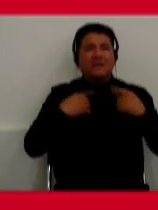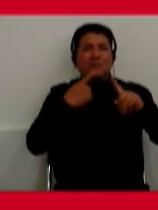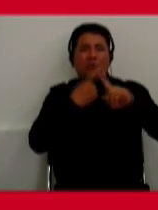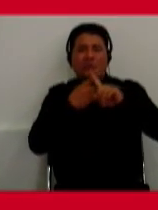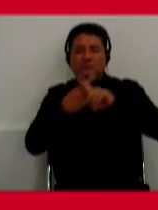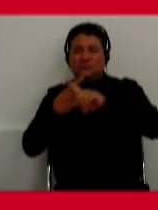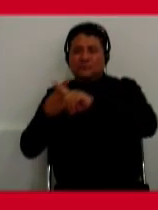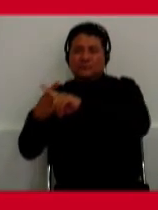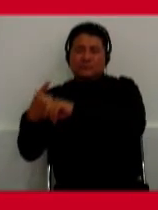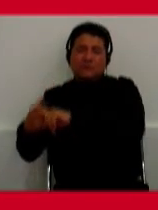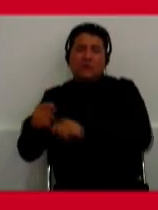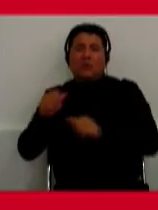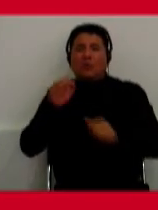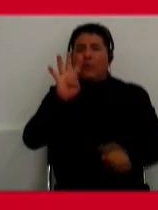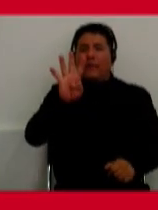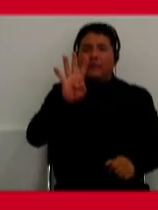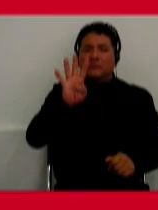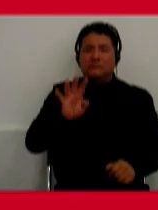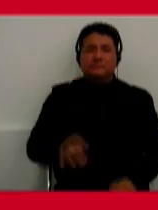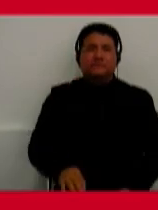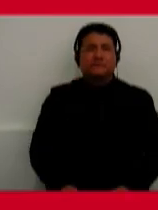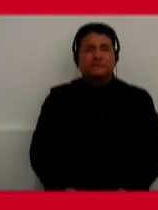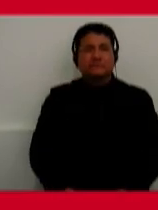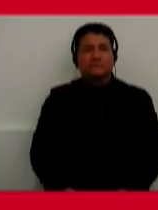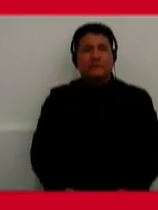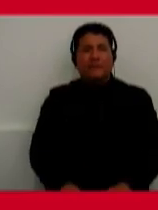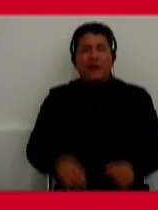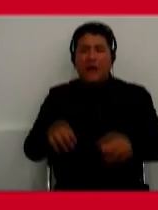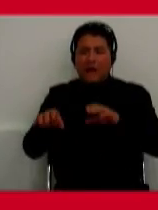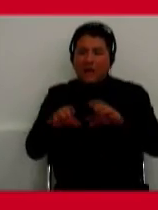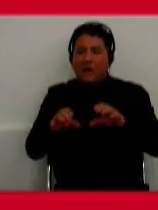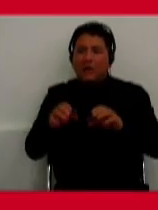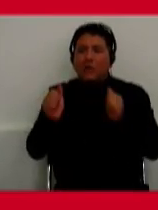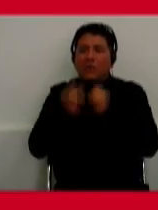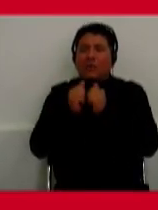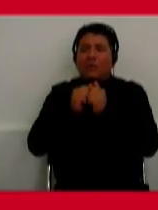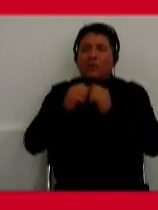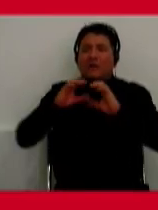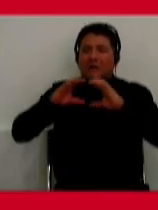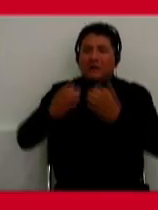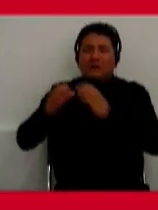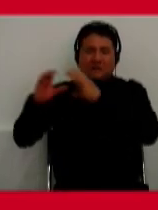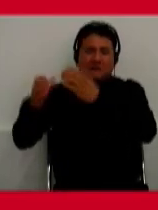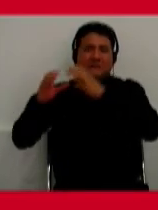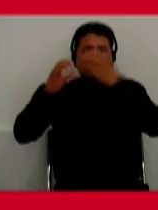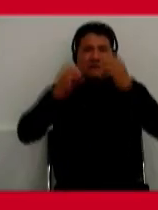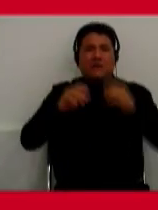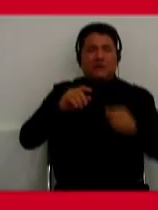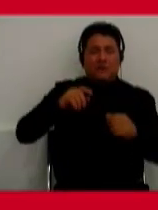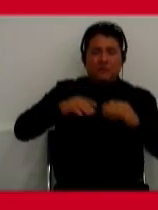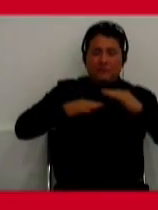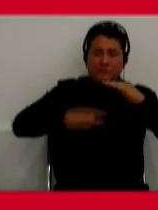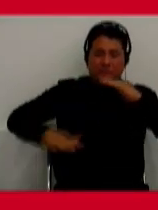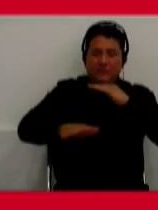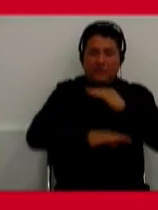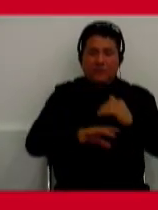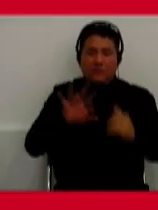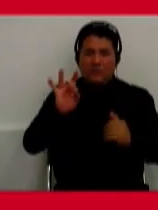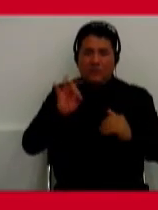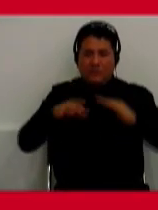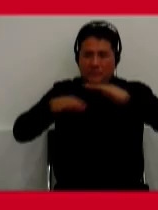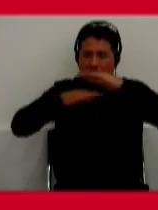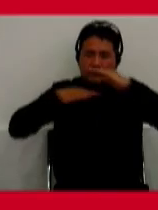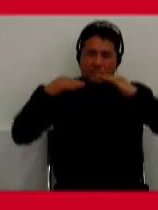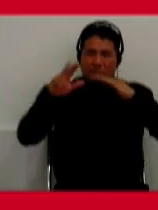nos ha mostrado, ¿no? No puede ser, hemos hecho con escenarios piso 5, piso 6, piso 8, piso 3, y hemos llegado a